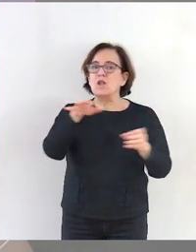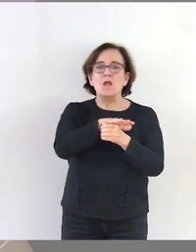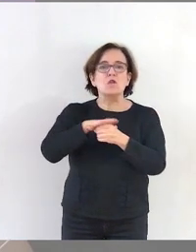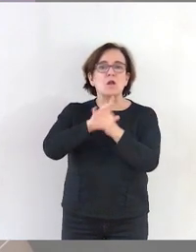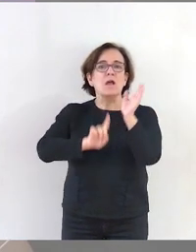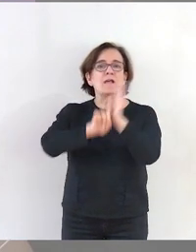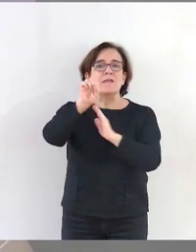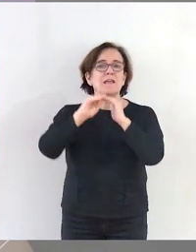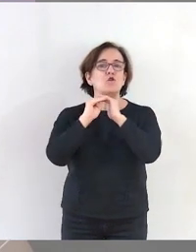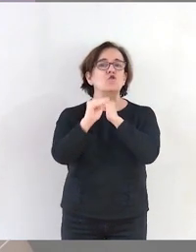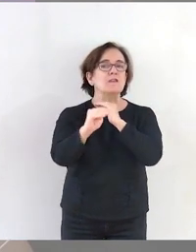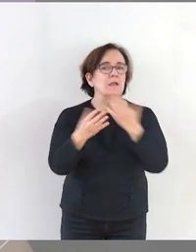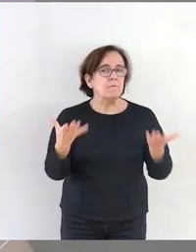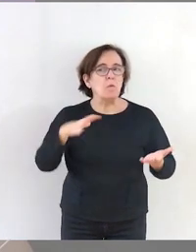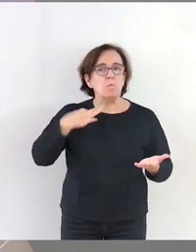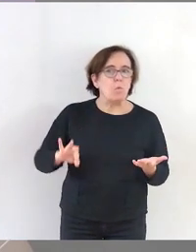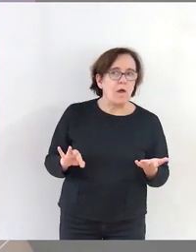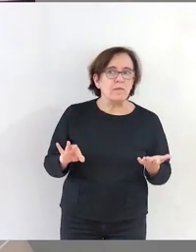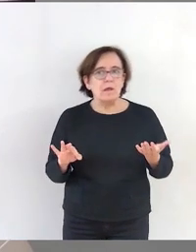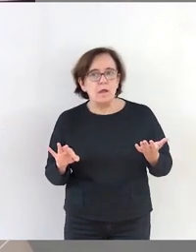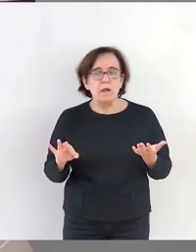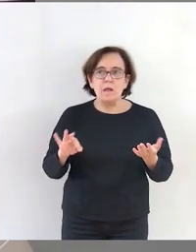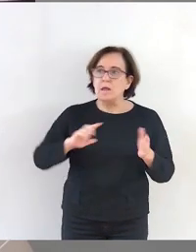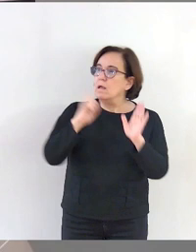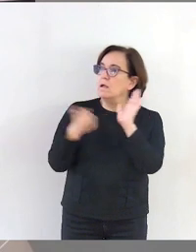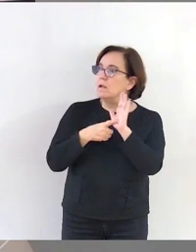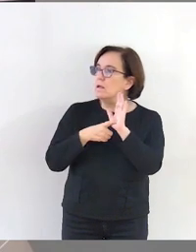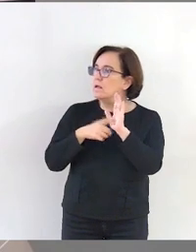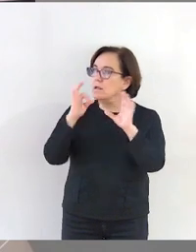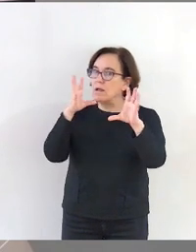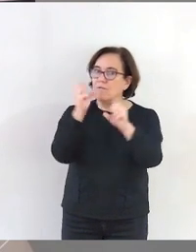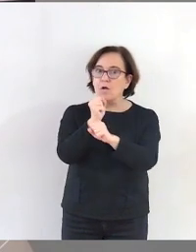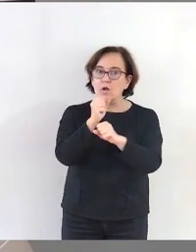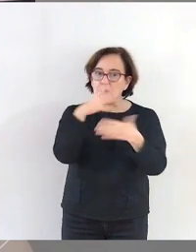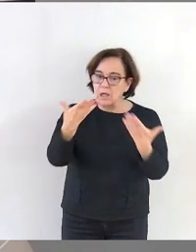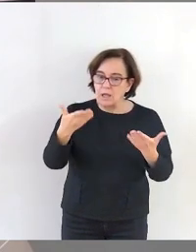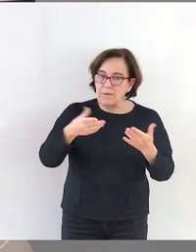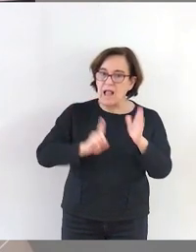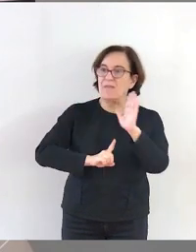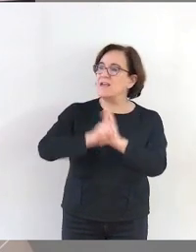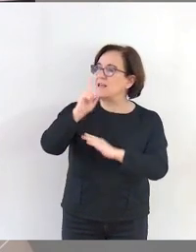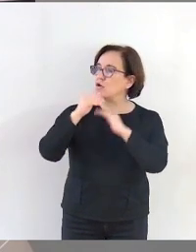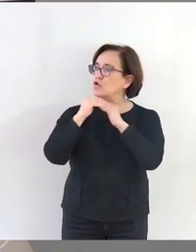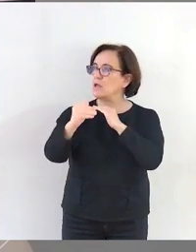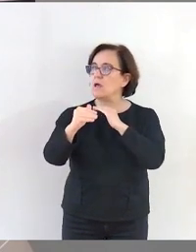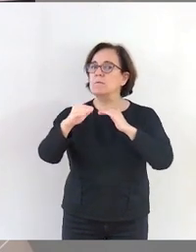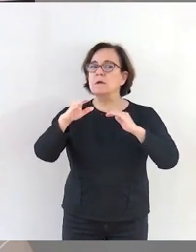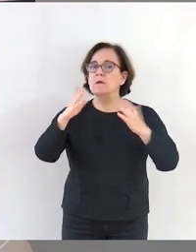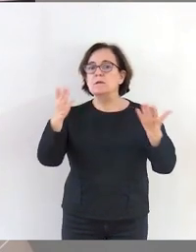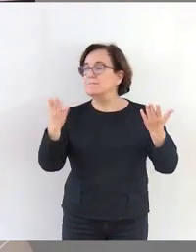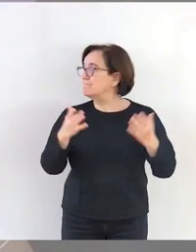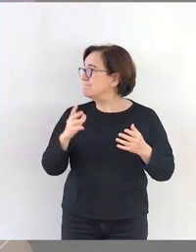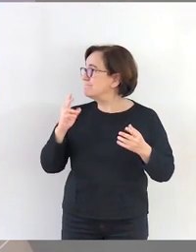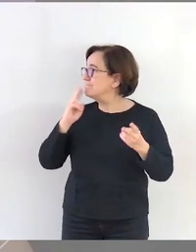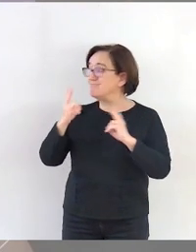ocupa el desarrollo sostenible puede ser parte integral del enfoque apostar por ese desarrollo sostenible o va justo en lo el